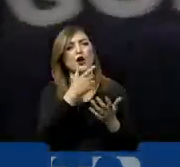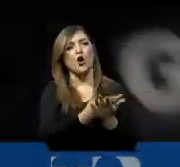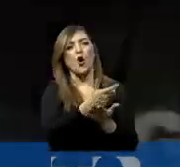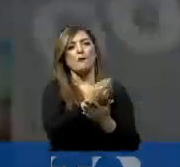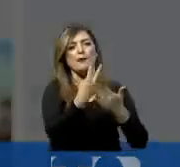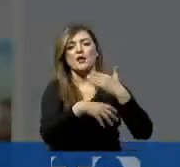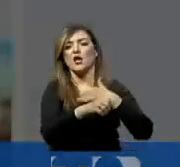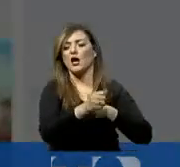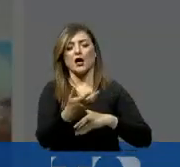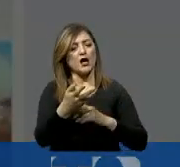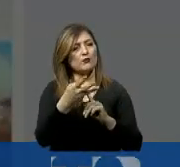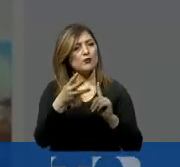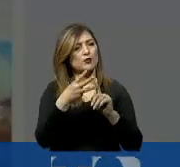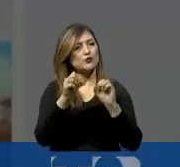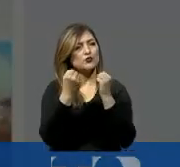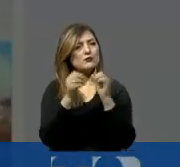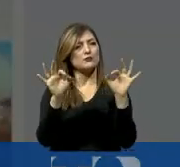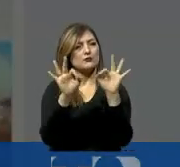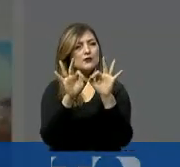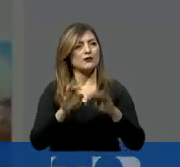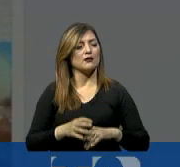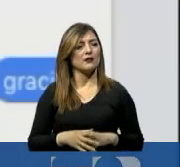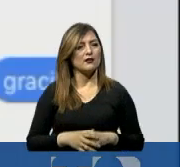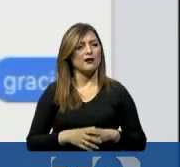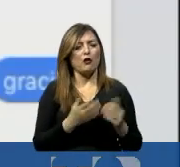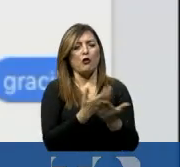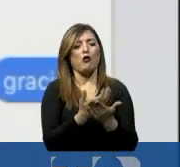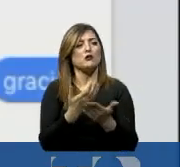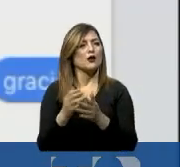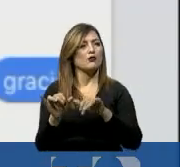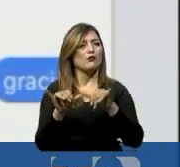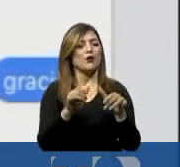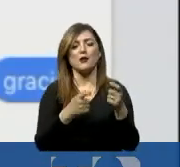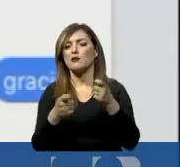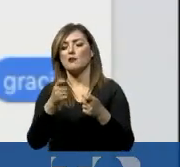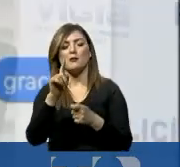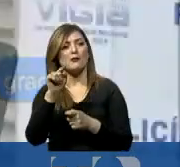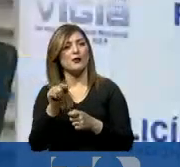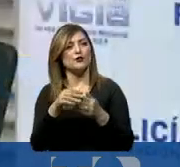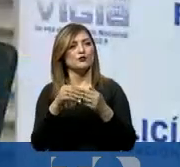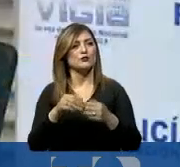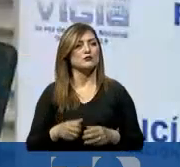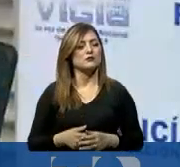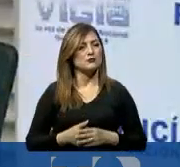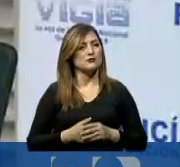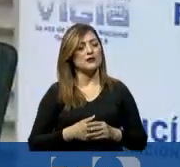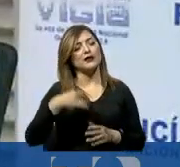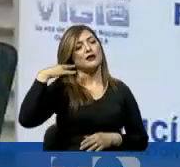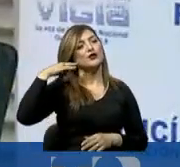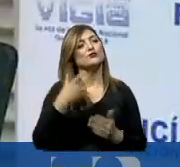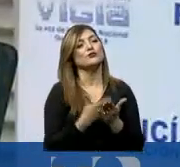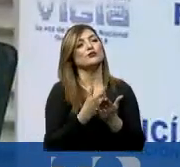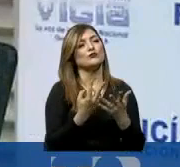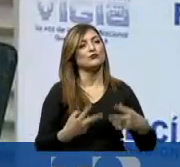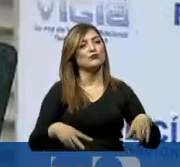redes sociales, específicamente por Facebook. Como si fueran objetos, las comercializaban por miles de dólares. Y por cada niña tenía